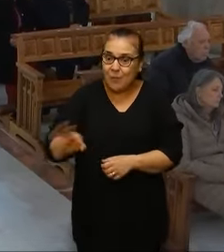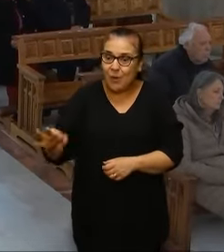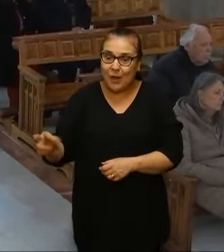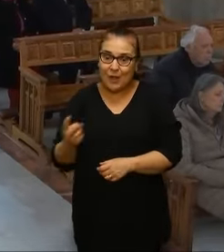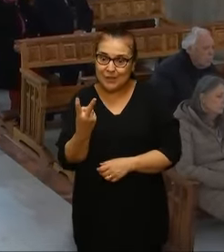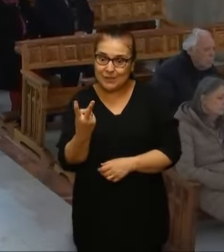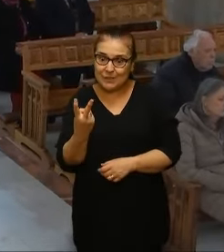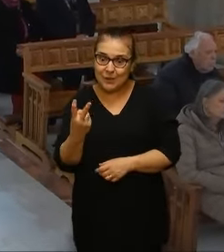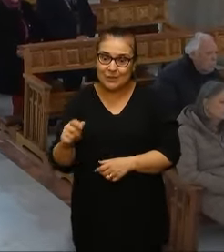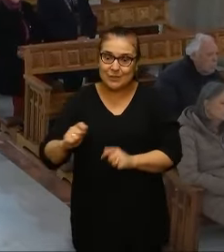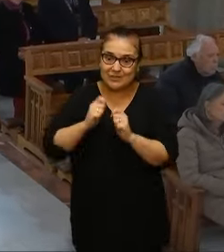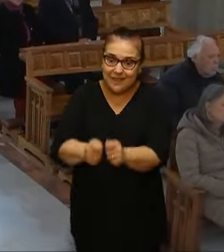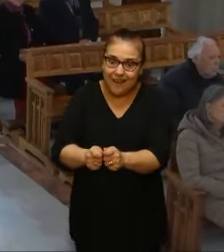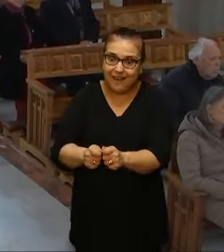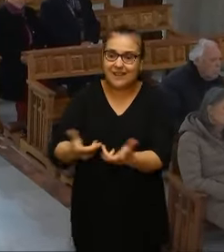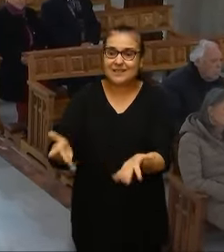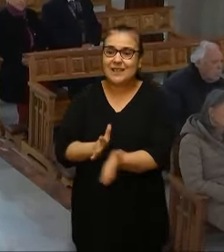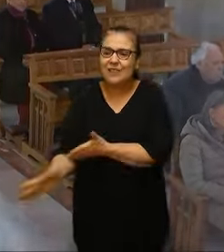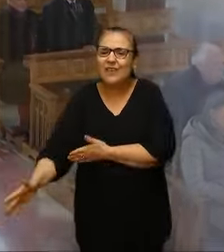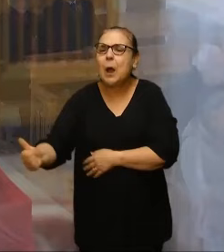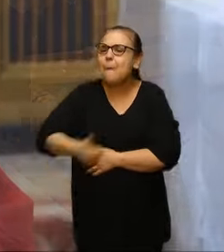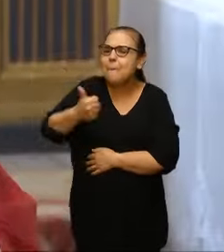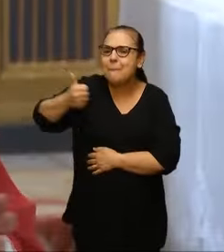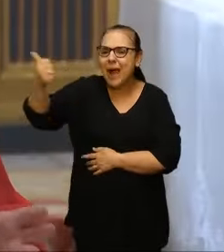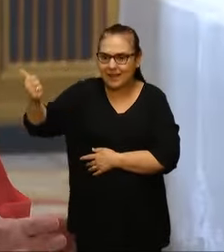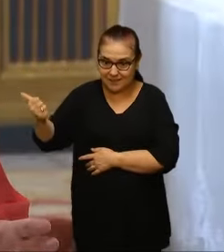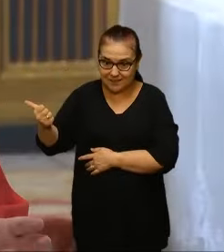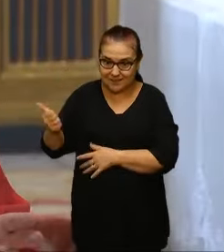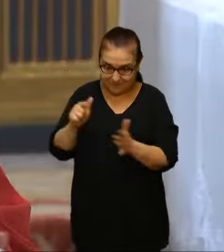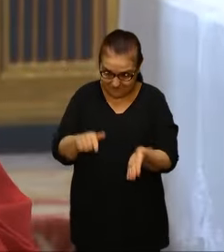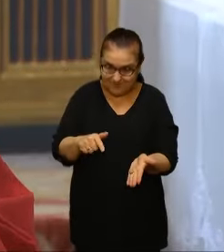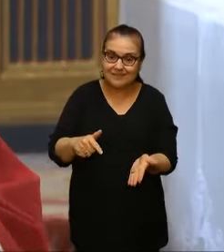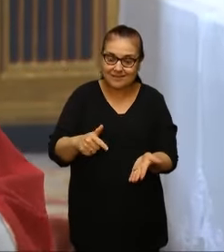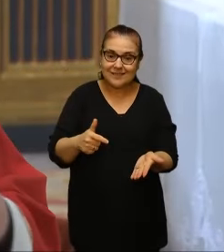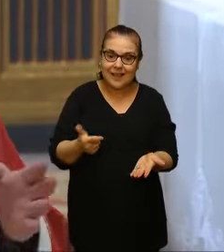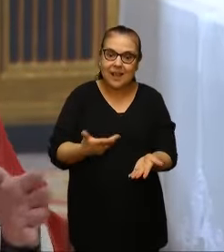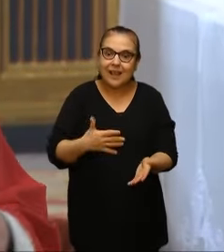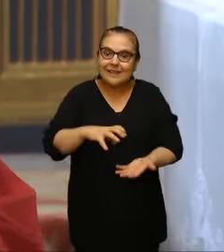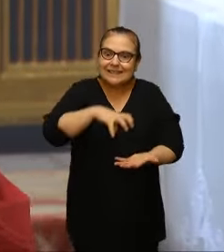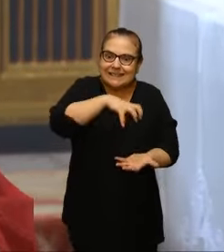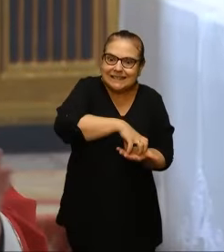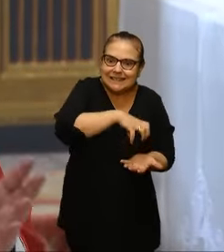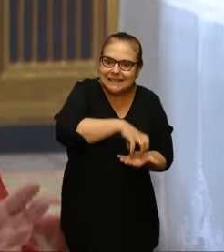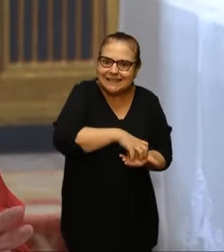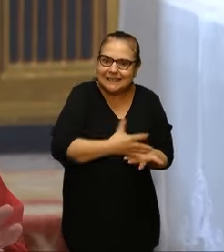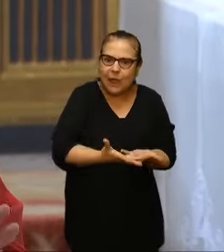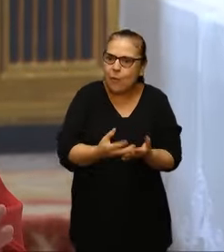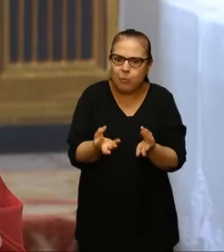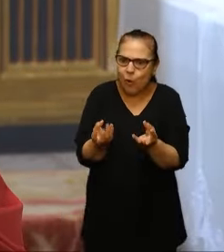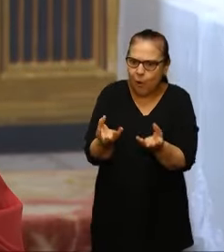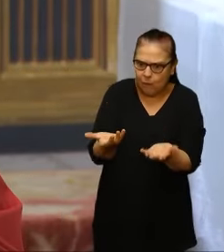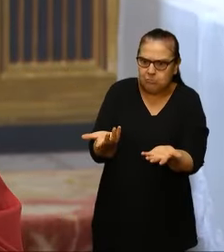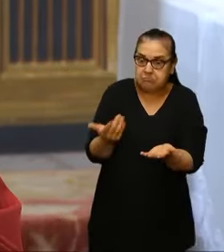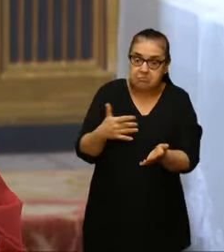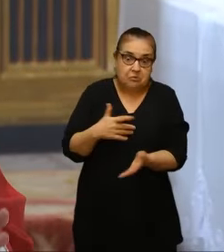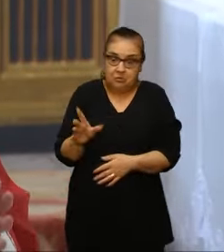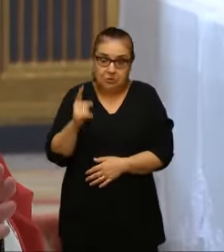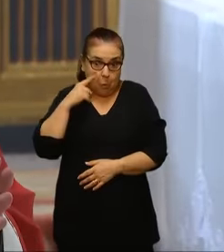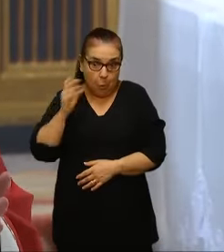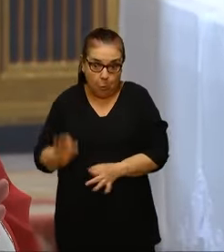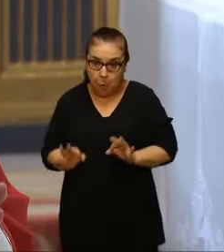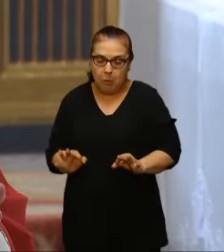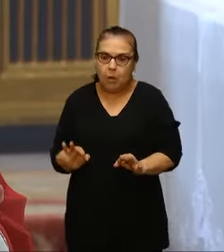realzado. Y es curioso que en el trajín del templo, ¿verdad?, donde habría mucha gente, Jesús